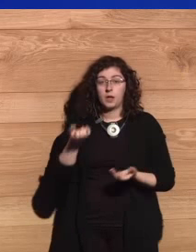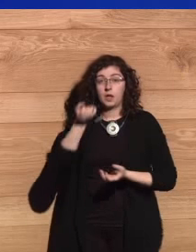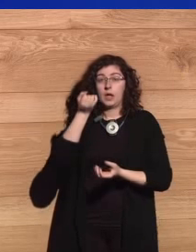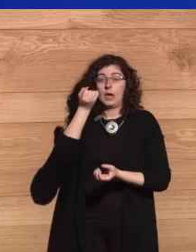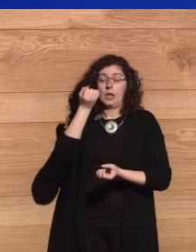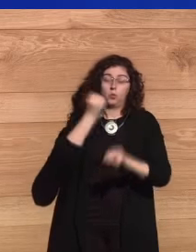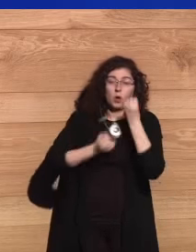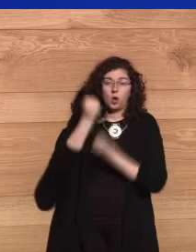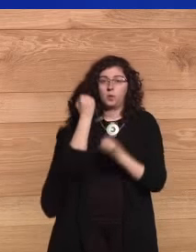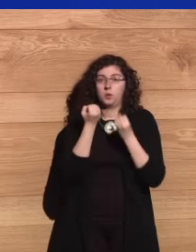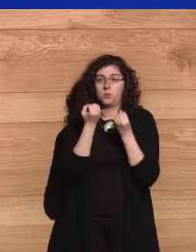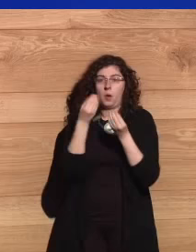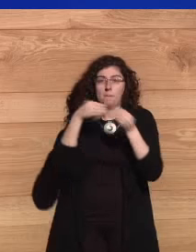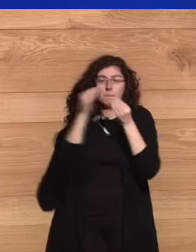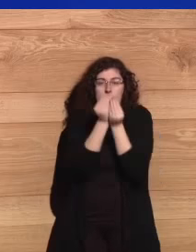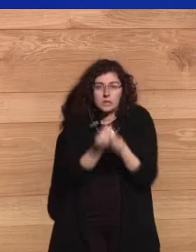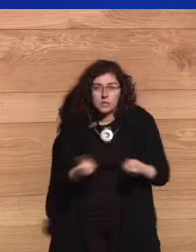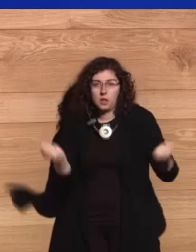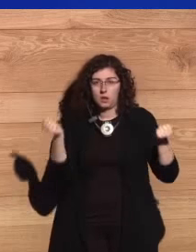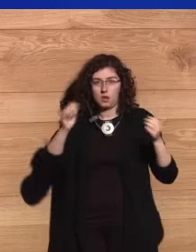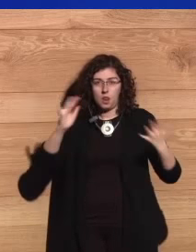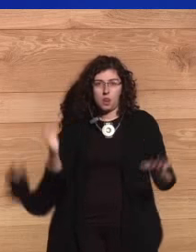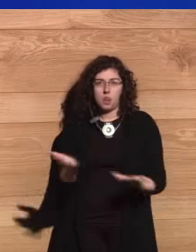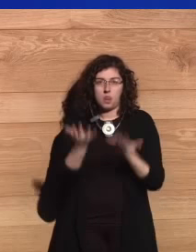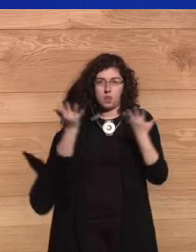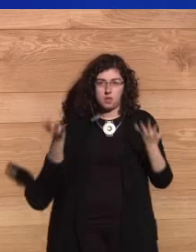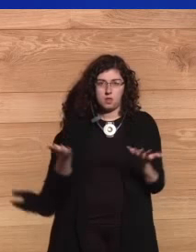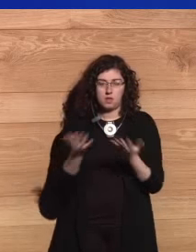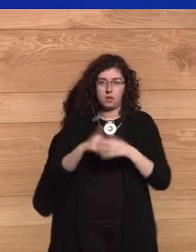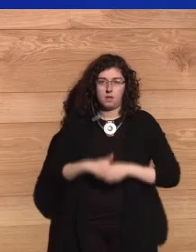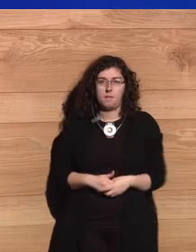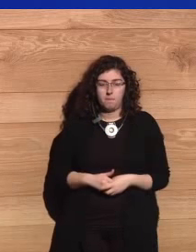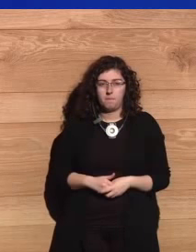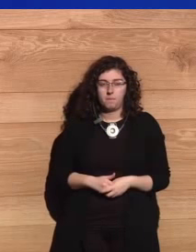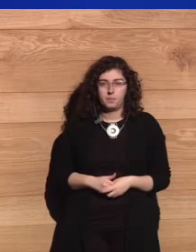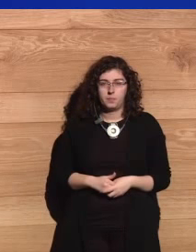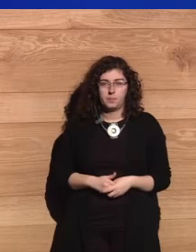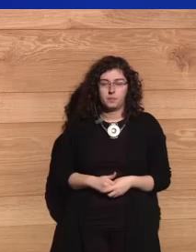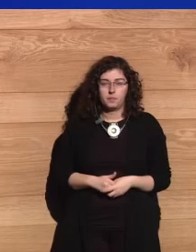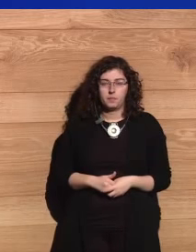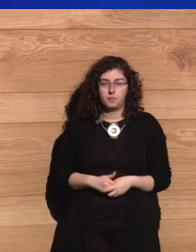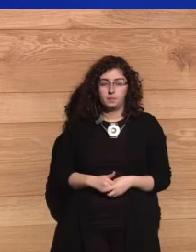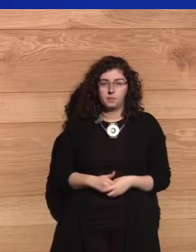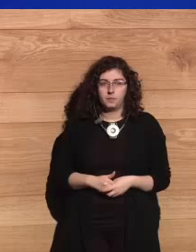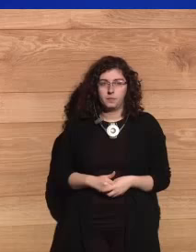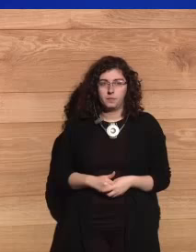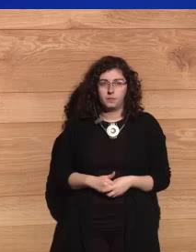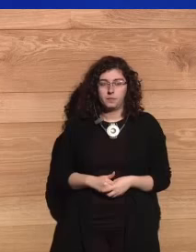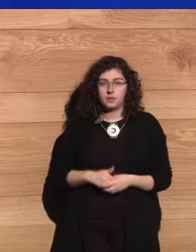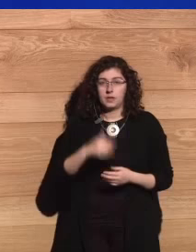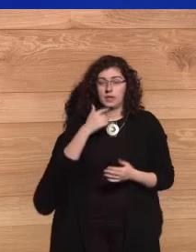economía desmaterializada, una economía ligera, y que